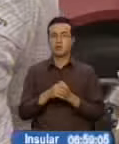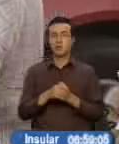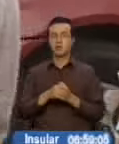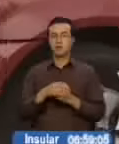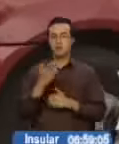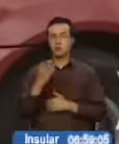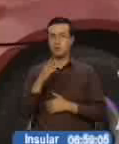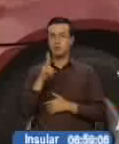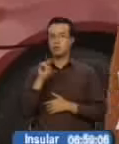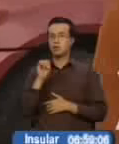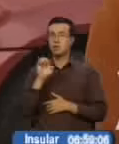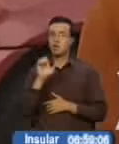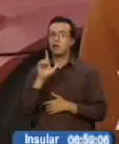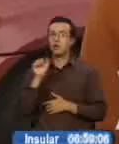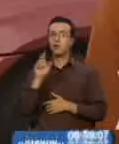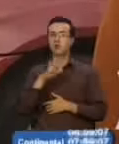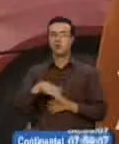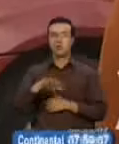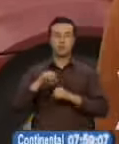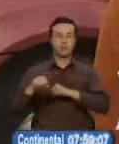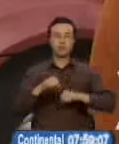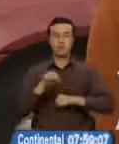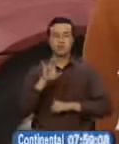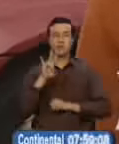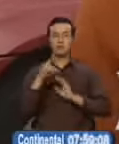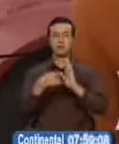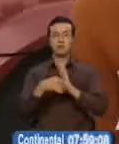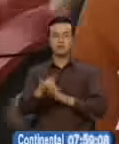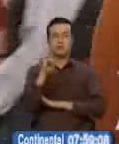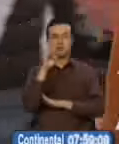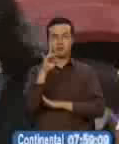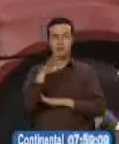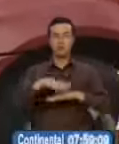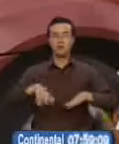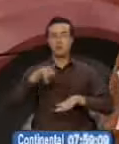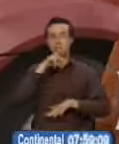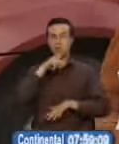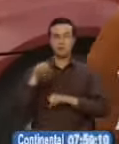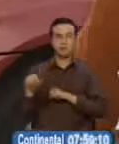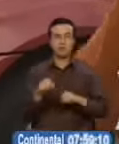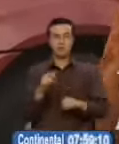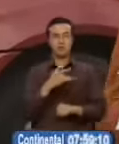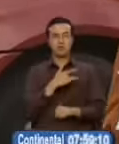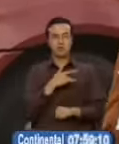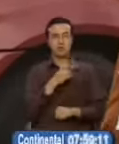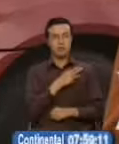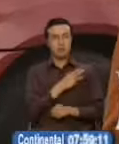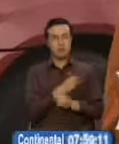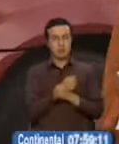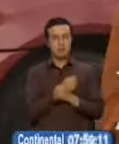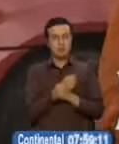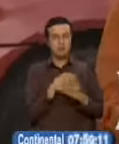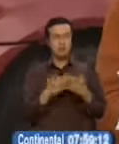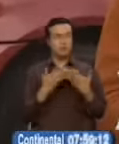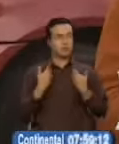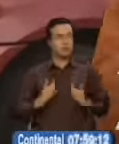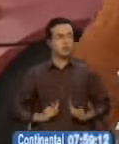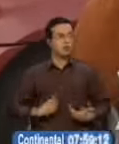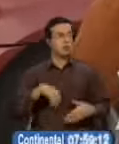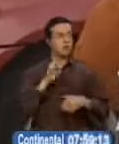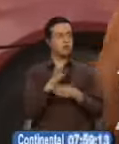saludo. Yo vengo del terremoto del 7.8 de Puerto Viejo. Soy MLEXista, pero este día llevo la de